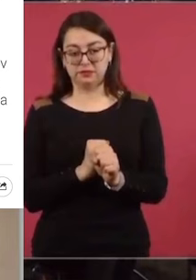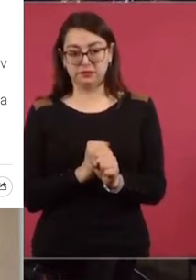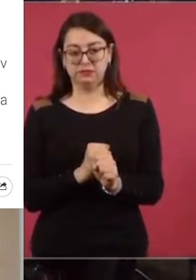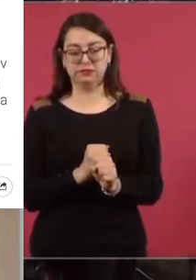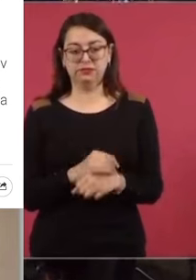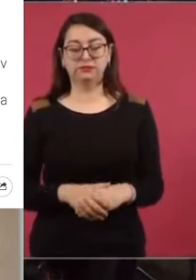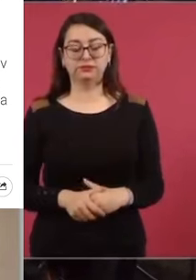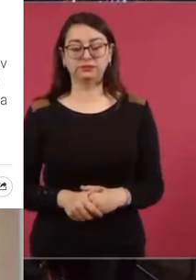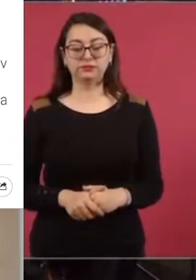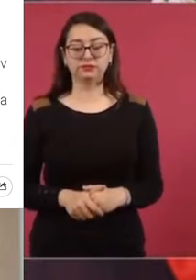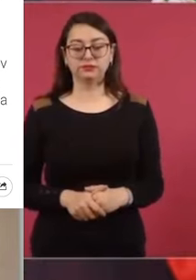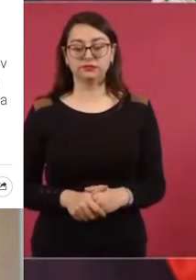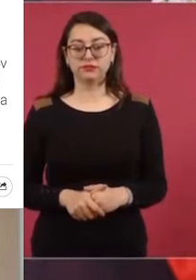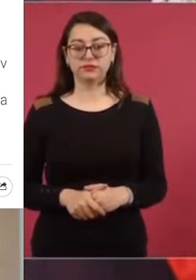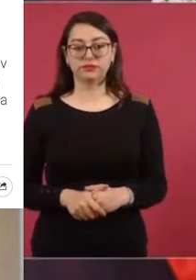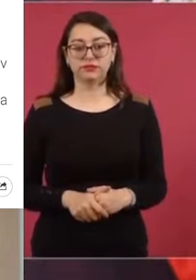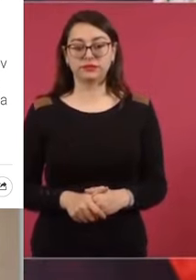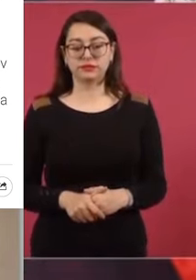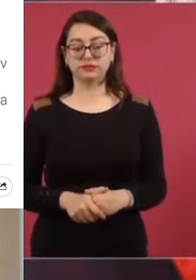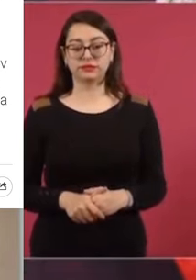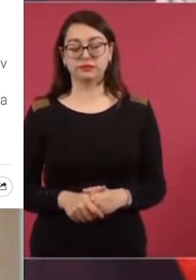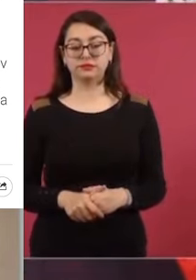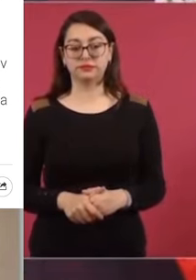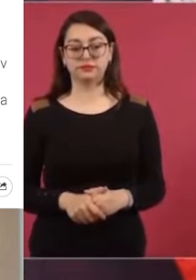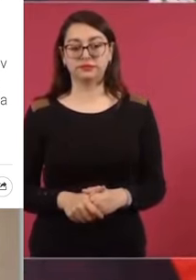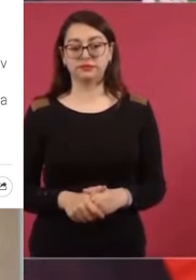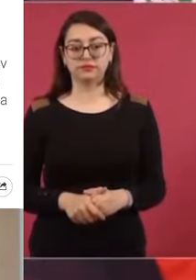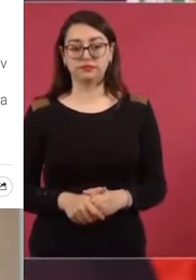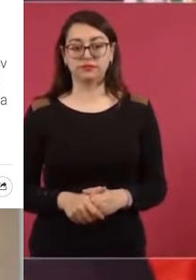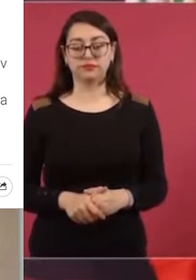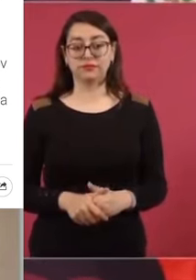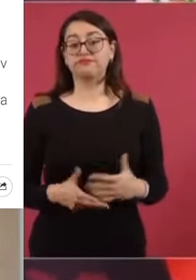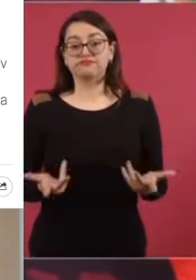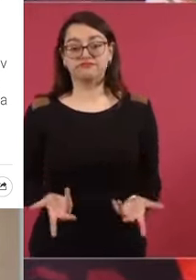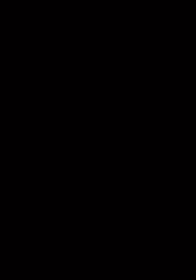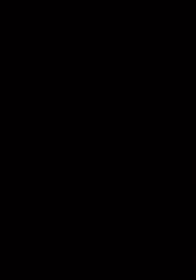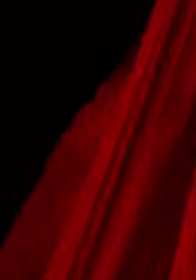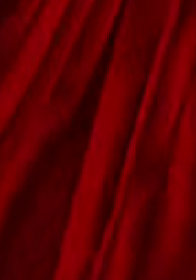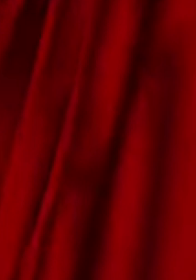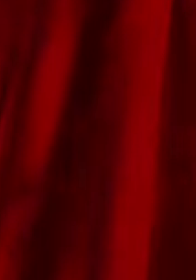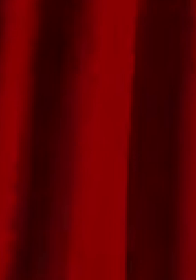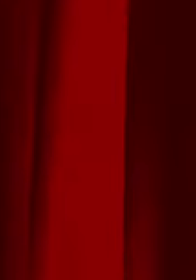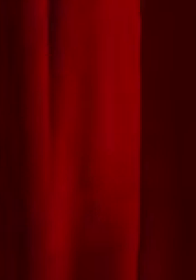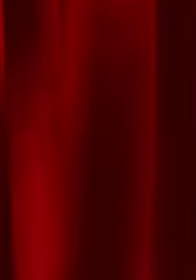Y como en todos lados, hay confrontaciones políticas.